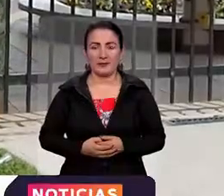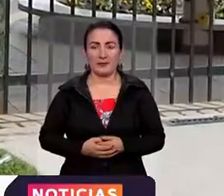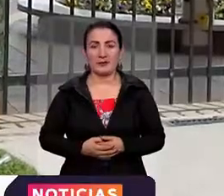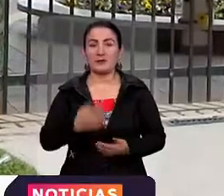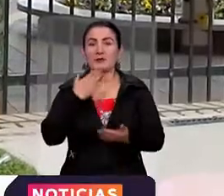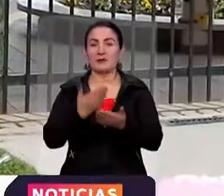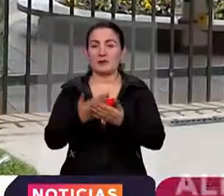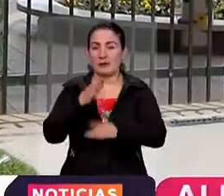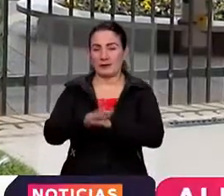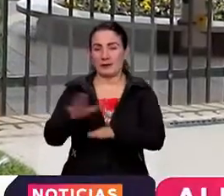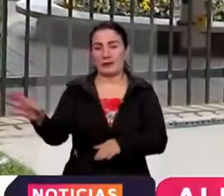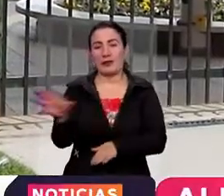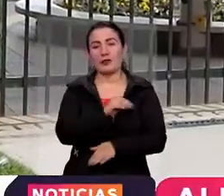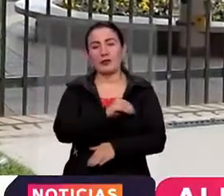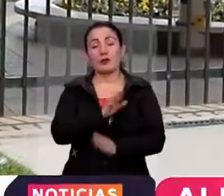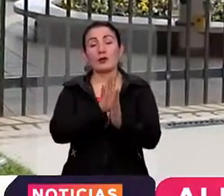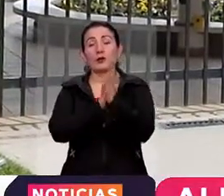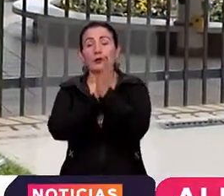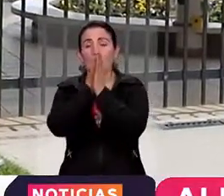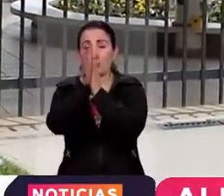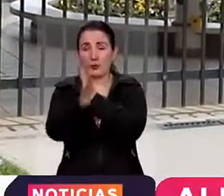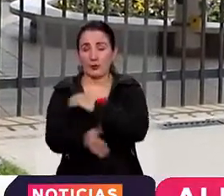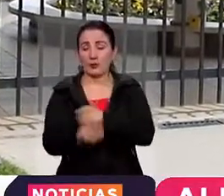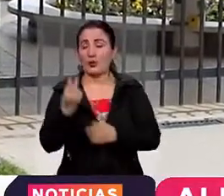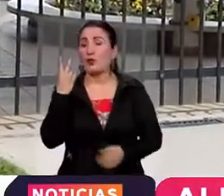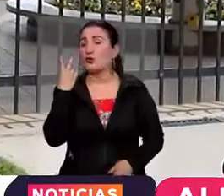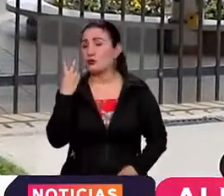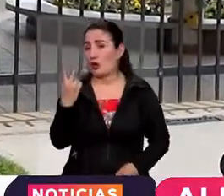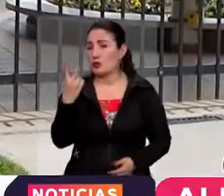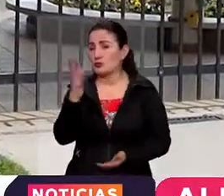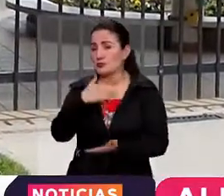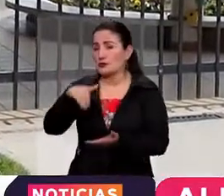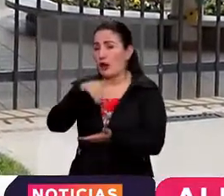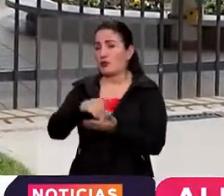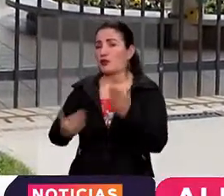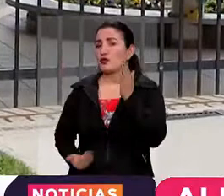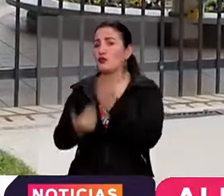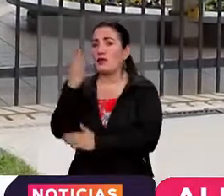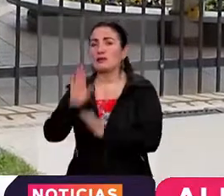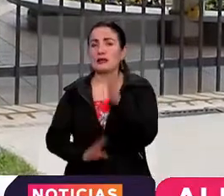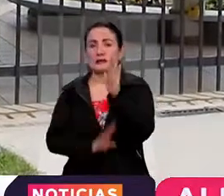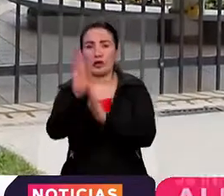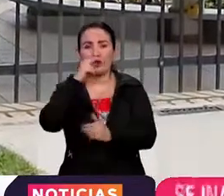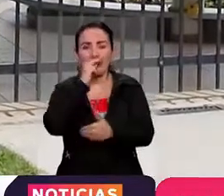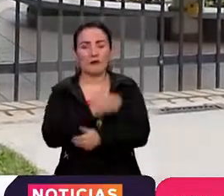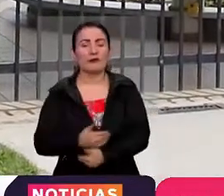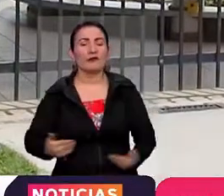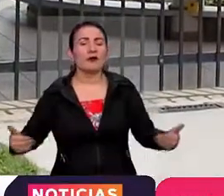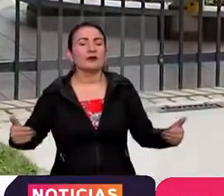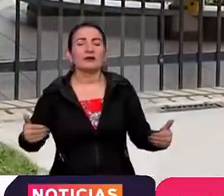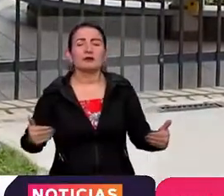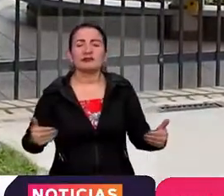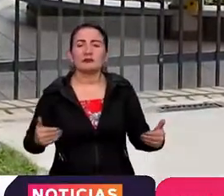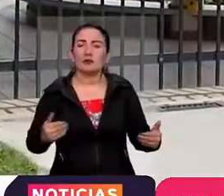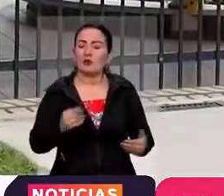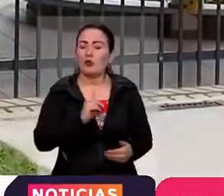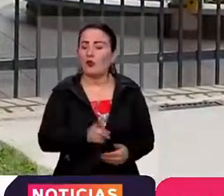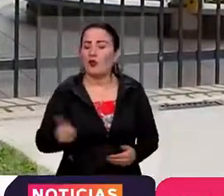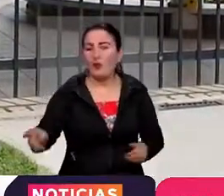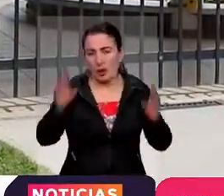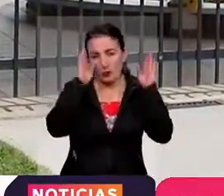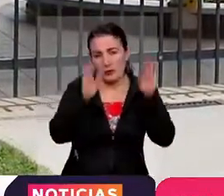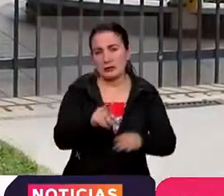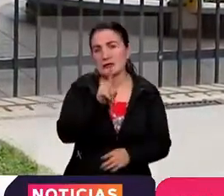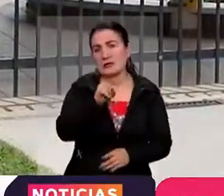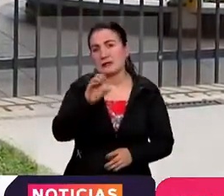Muy buenas tardes para todos. Les cuento que los dos nuevos centros de desarrollo infantil atenderán a por lo menos 600 niños